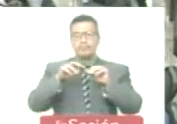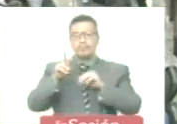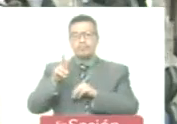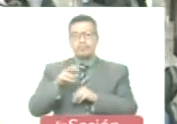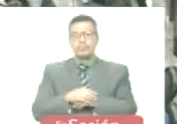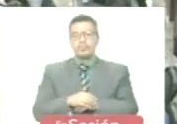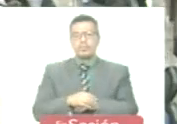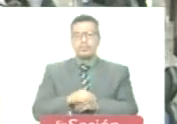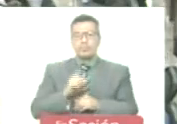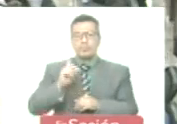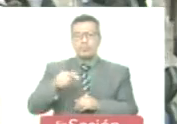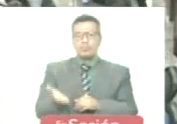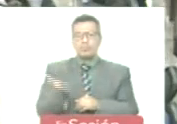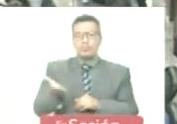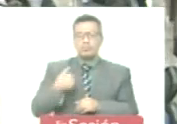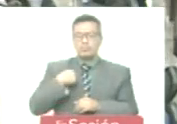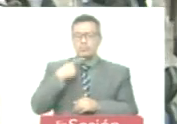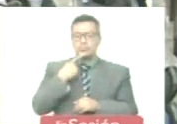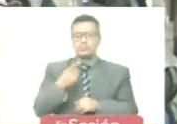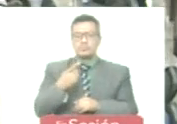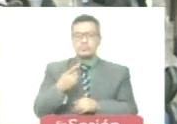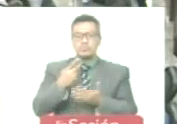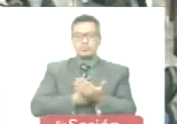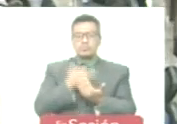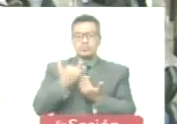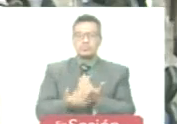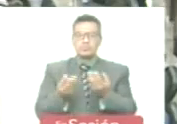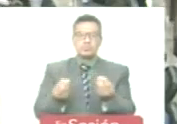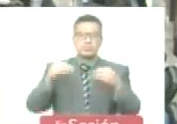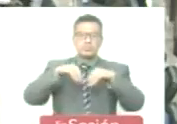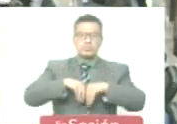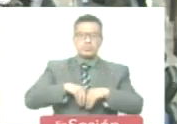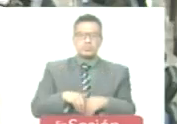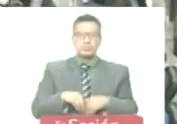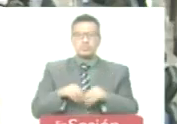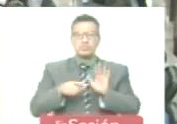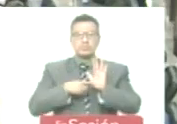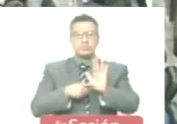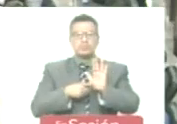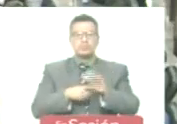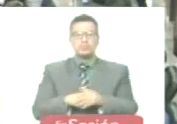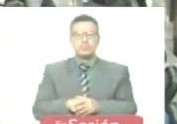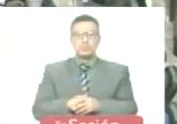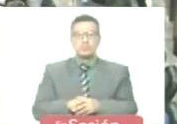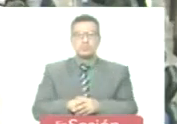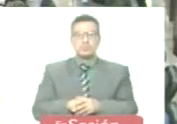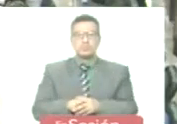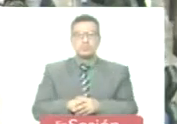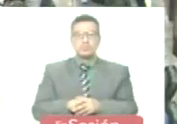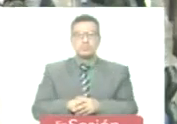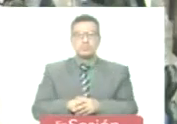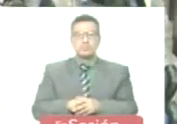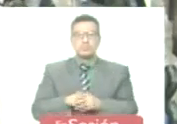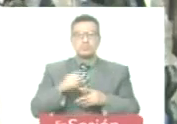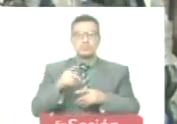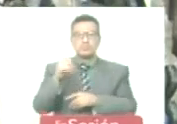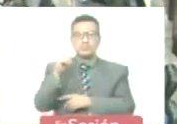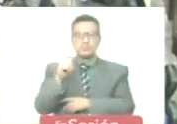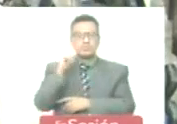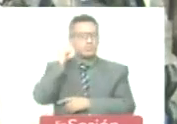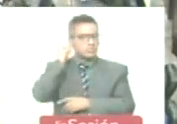1992. Importante destacar que este proyecto de acuerdo fue presentado por la